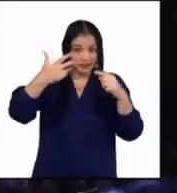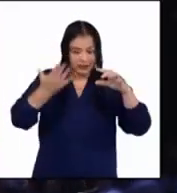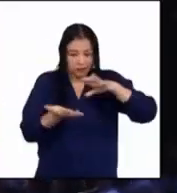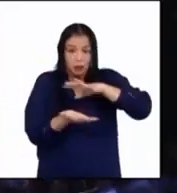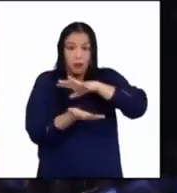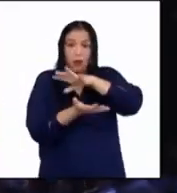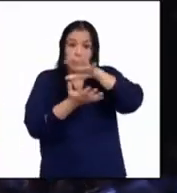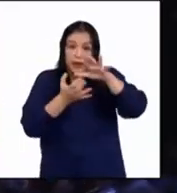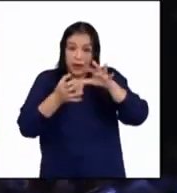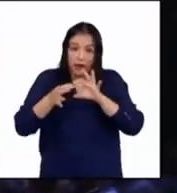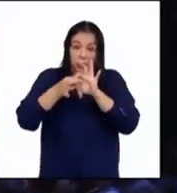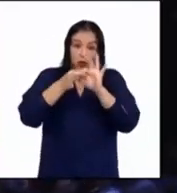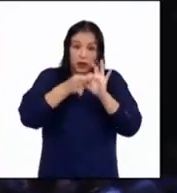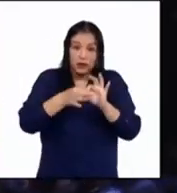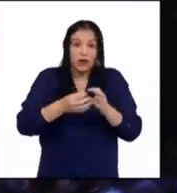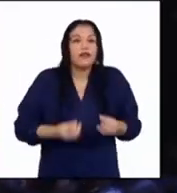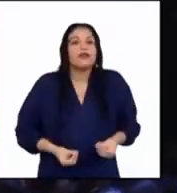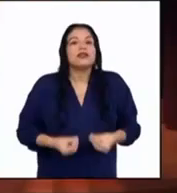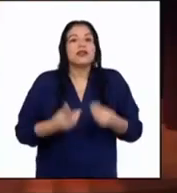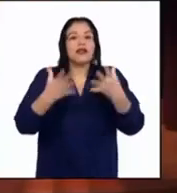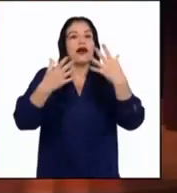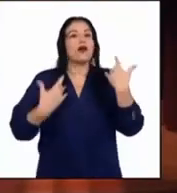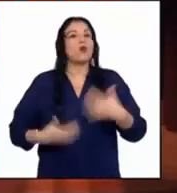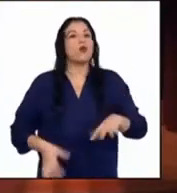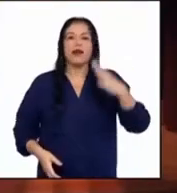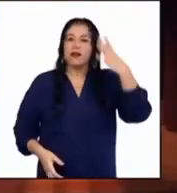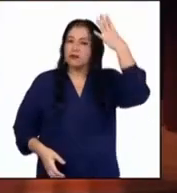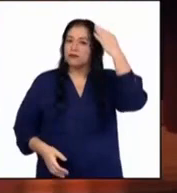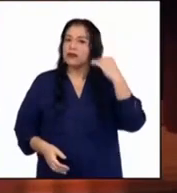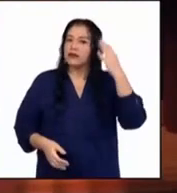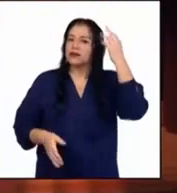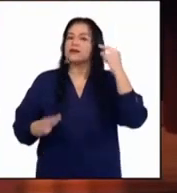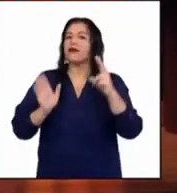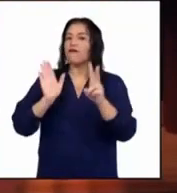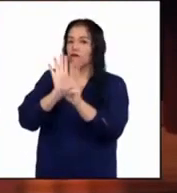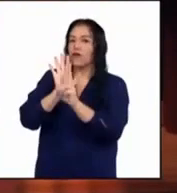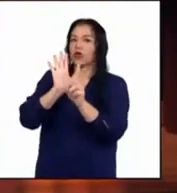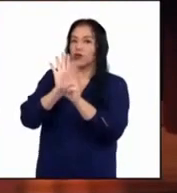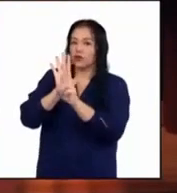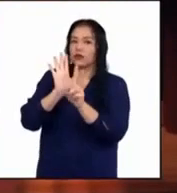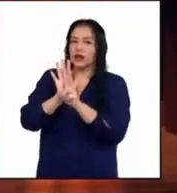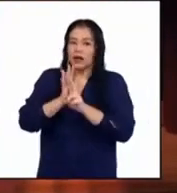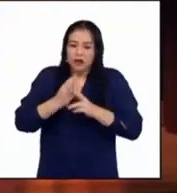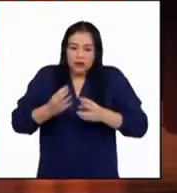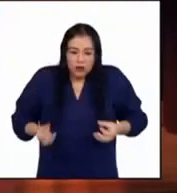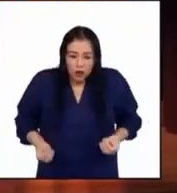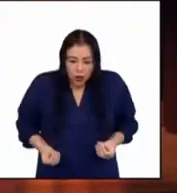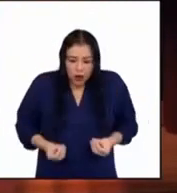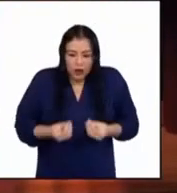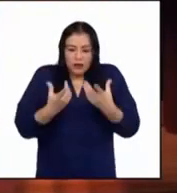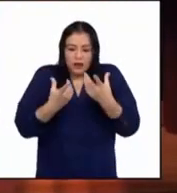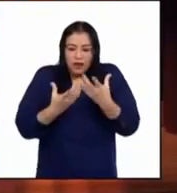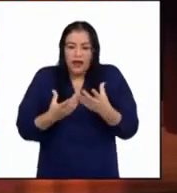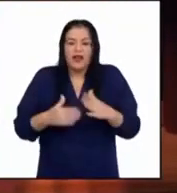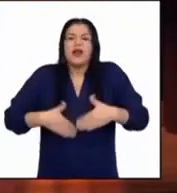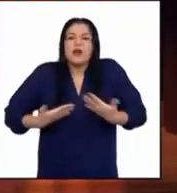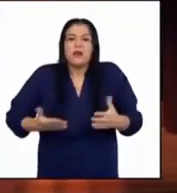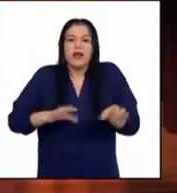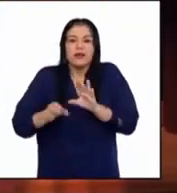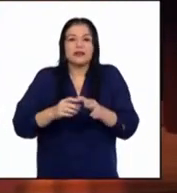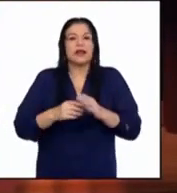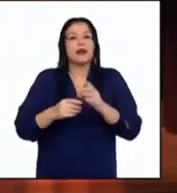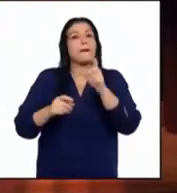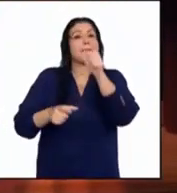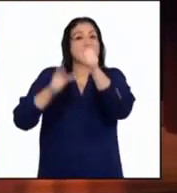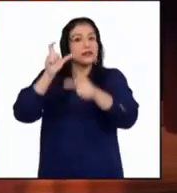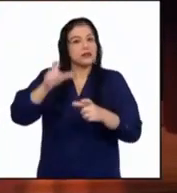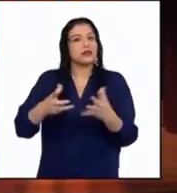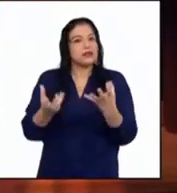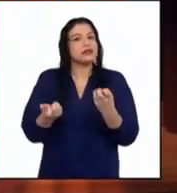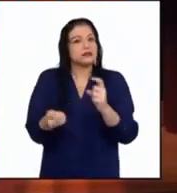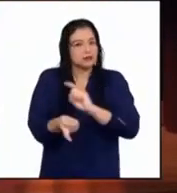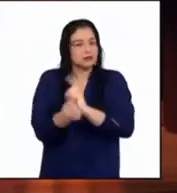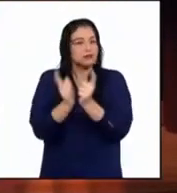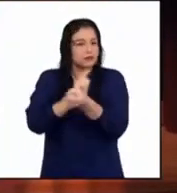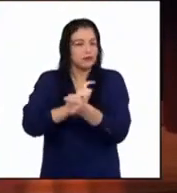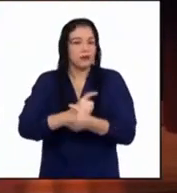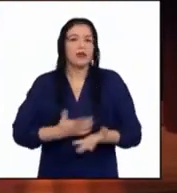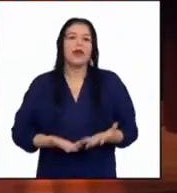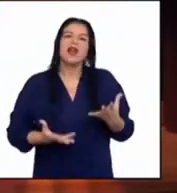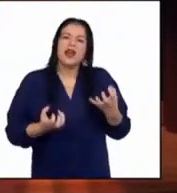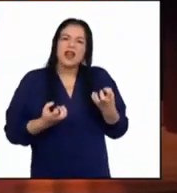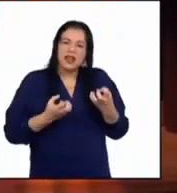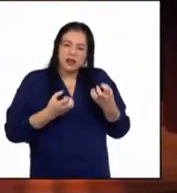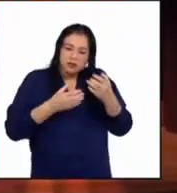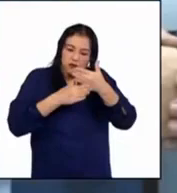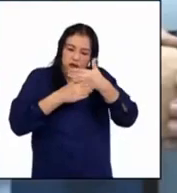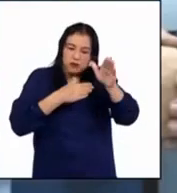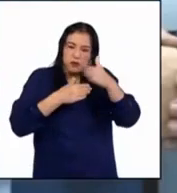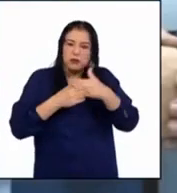combinados ofrecen un tipo de experiencia de voluntariado que puede generar agentes de cambio. Quiero comenzar compartiendo la historia